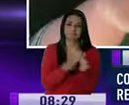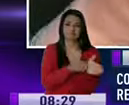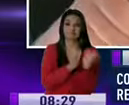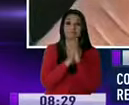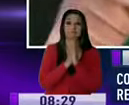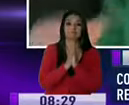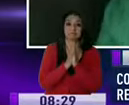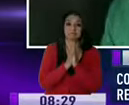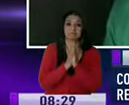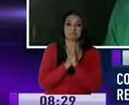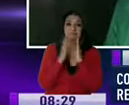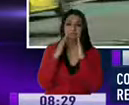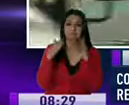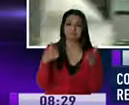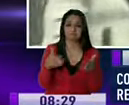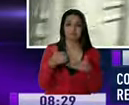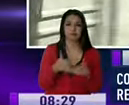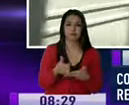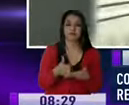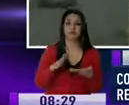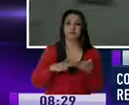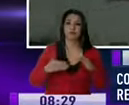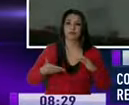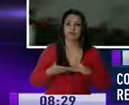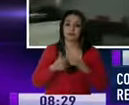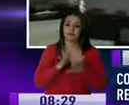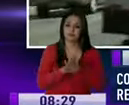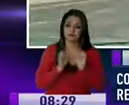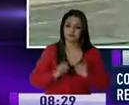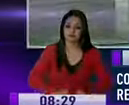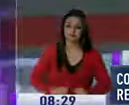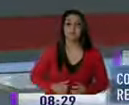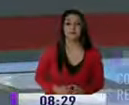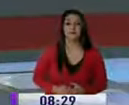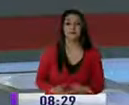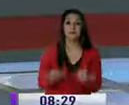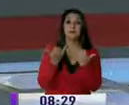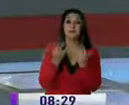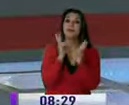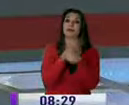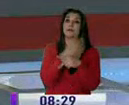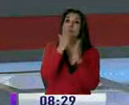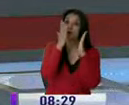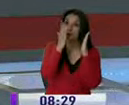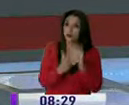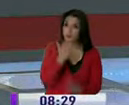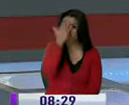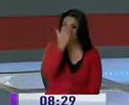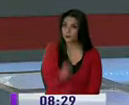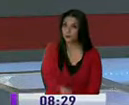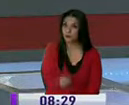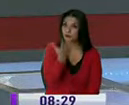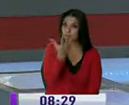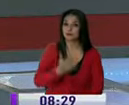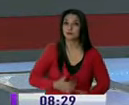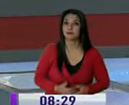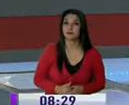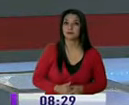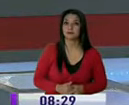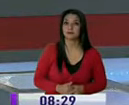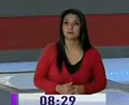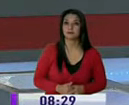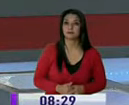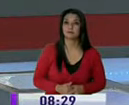de todos en favor de que tengamos las cosas tranquilas. A ver, mi querida Mahatmia, buen día para ti. Acá estamos